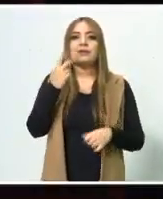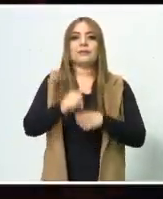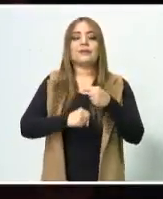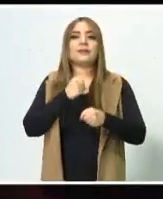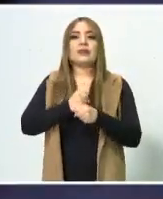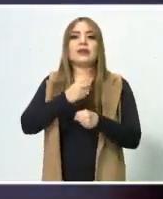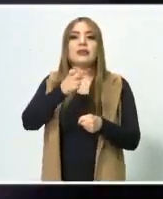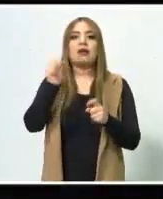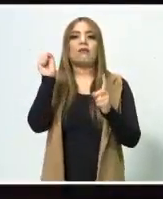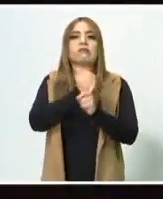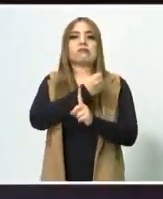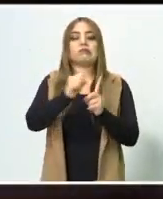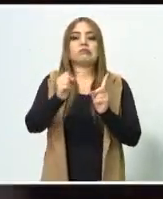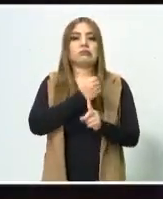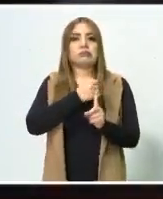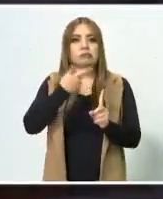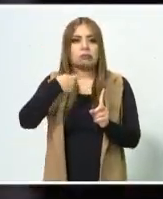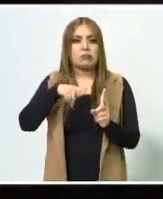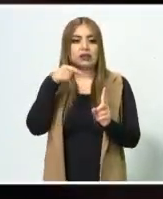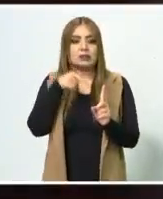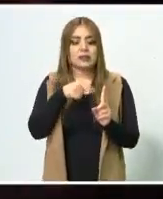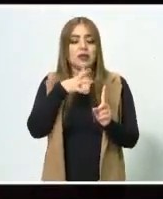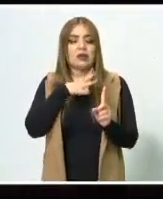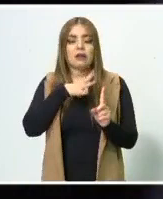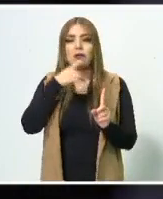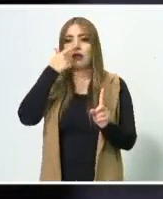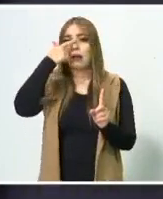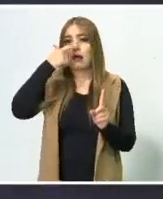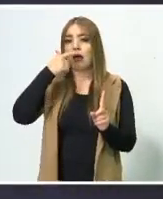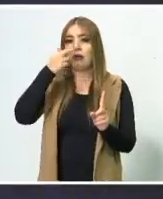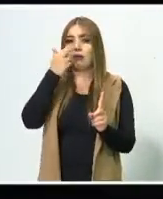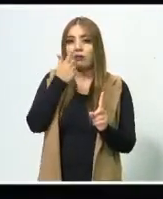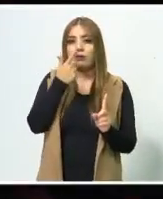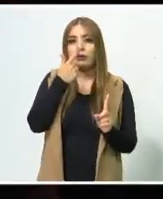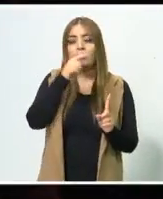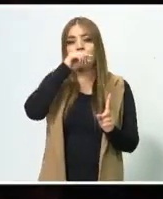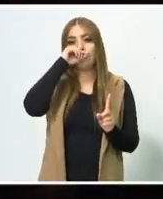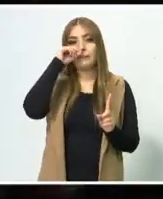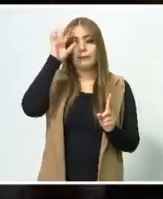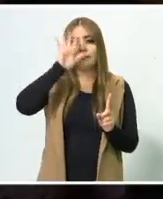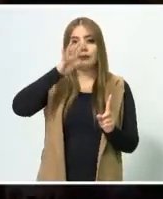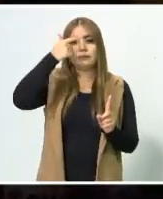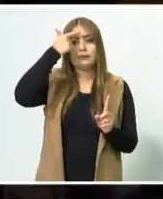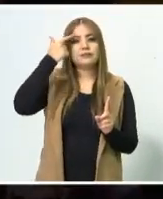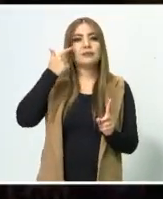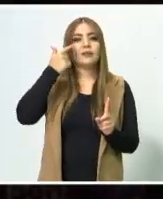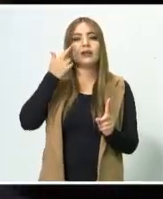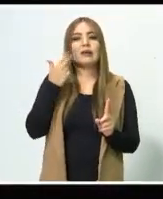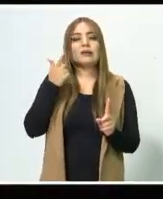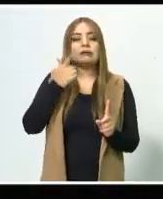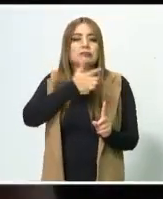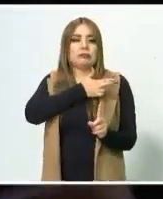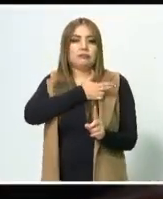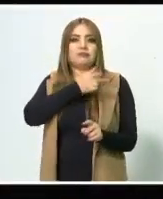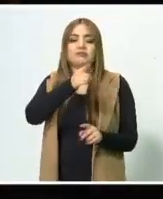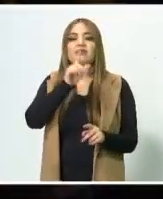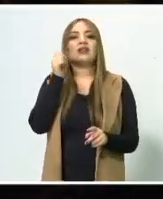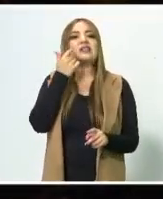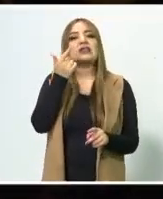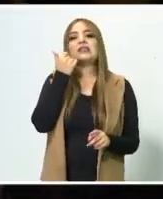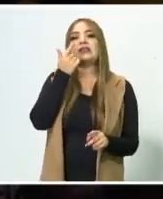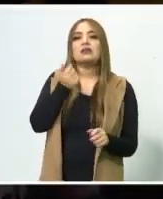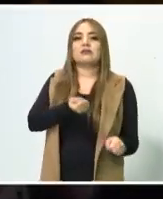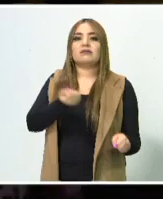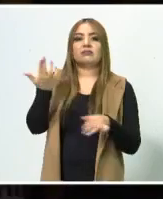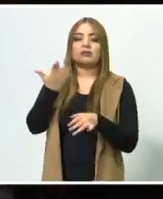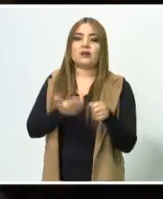había sido golpeado. A pesar de que tenía la nariz fracturada y un corte en el rostro, el joven rechazó ser llevado a un hospital y los